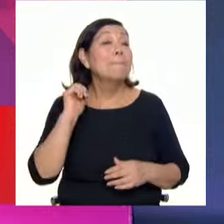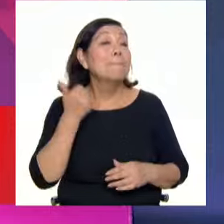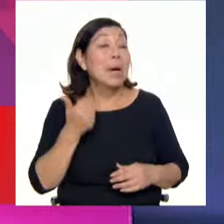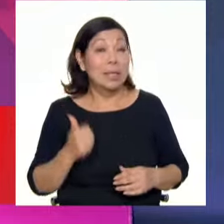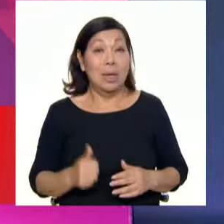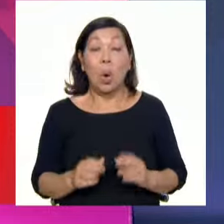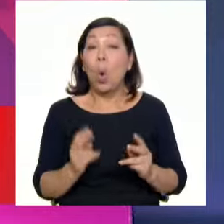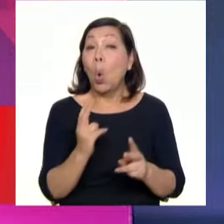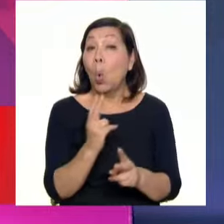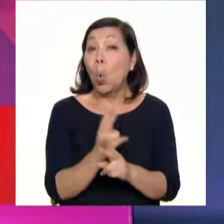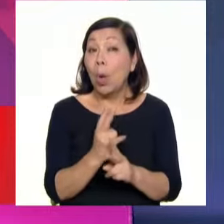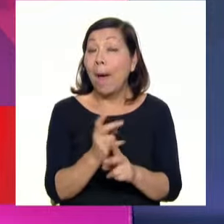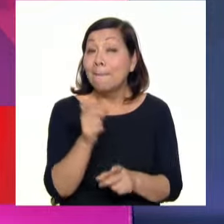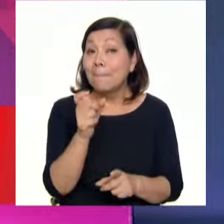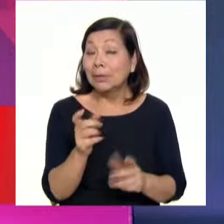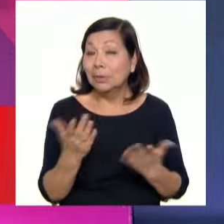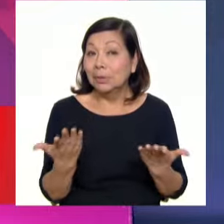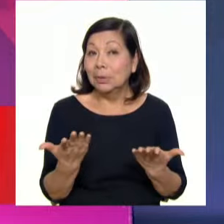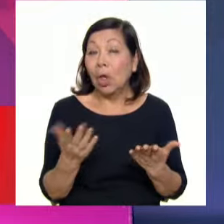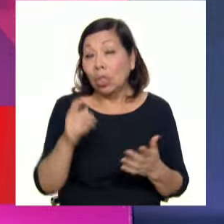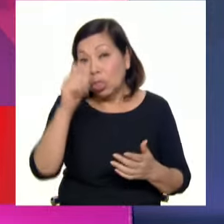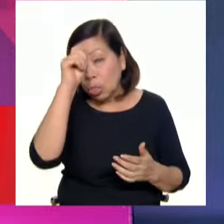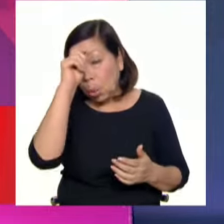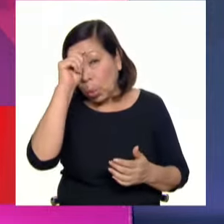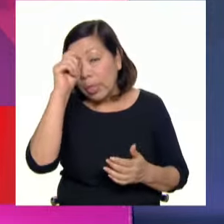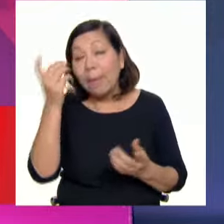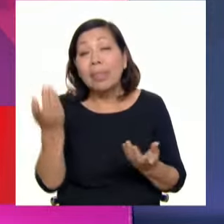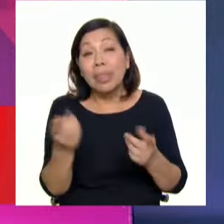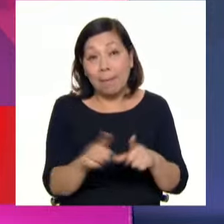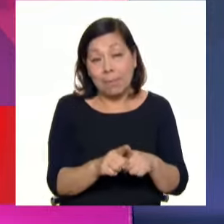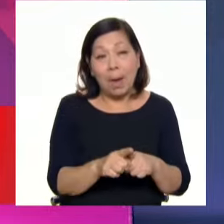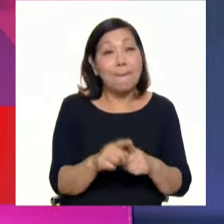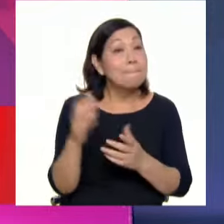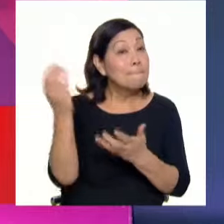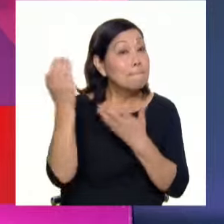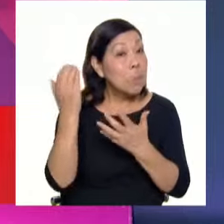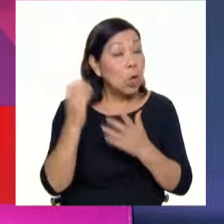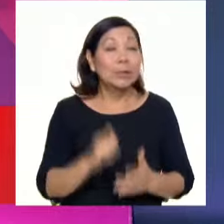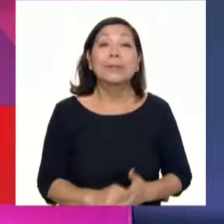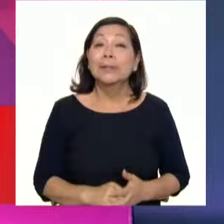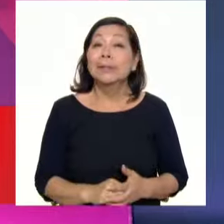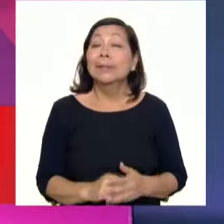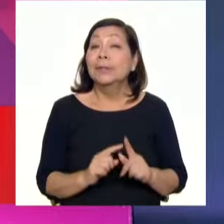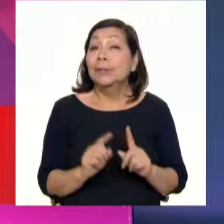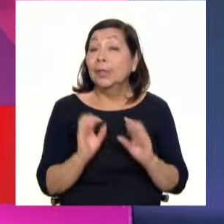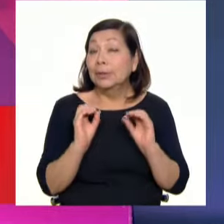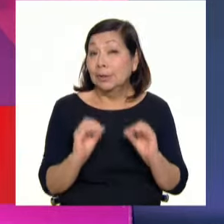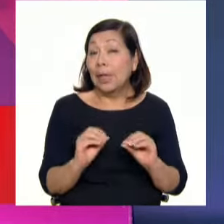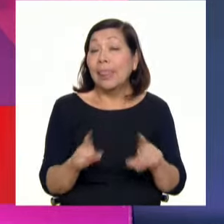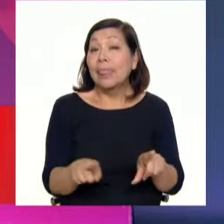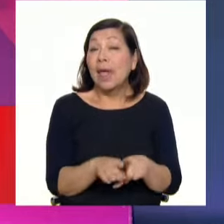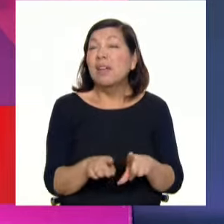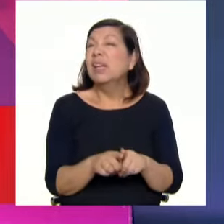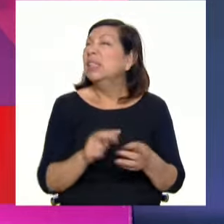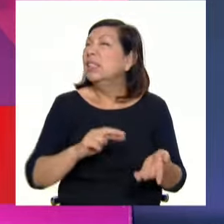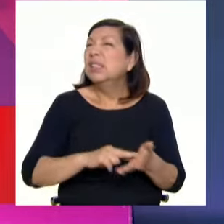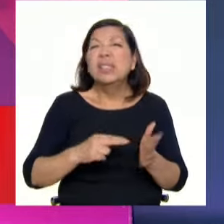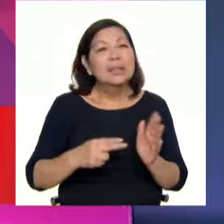mañana. Mucho cuidado con las personas que se encuentran en Tumbes, en Piura. Además, tenemos un aviso meteorológico vigente también de lo que